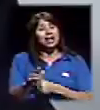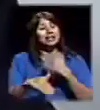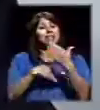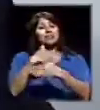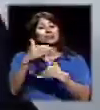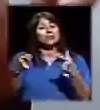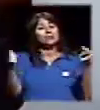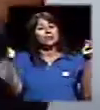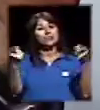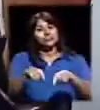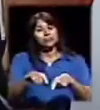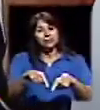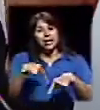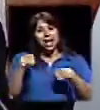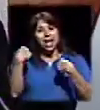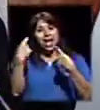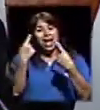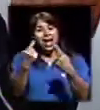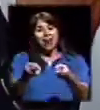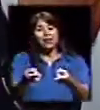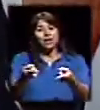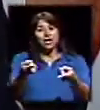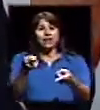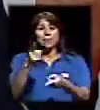también, porque trajo